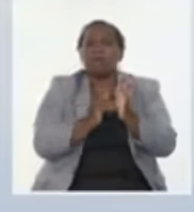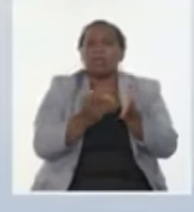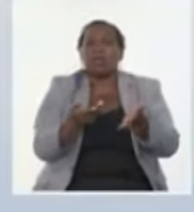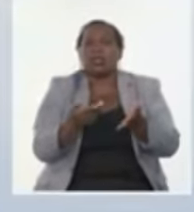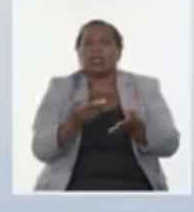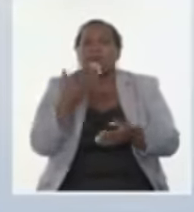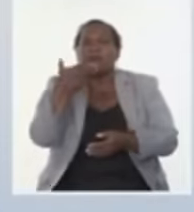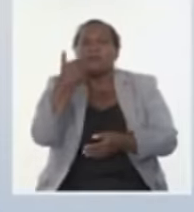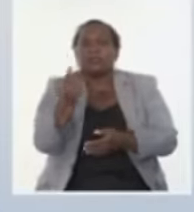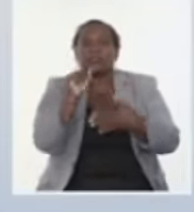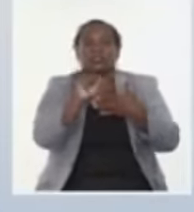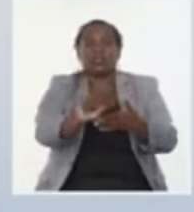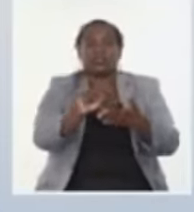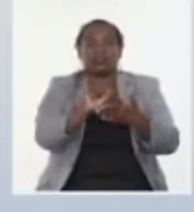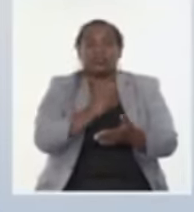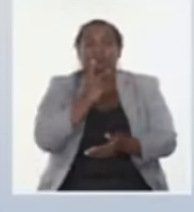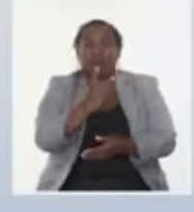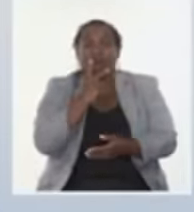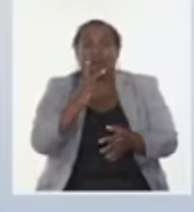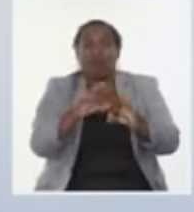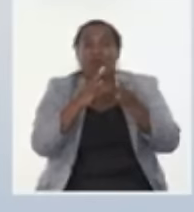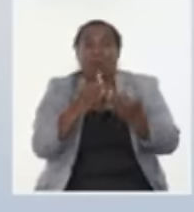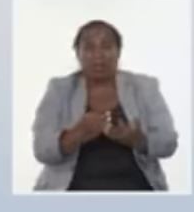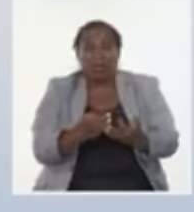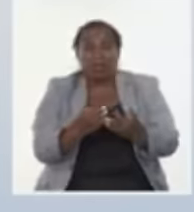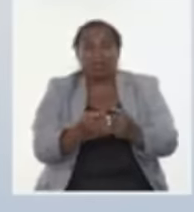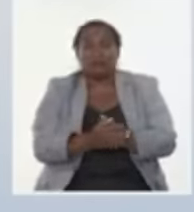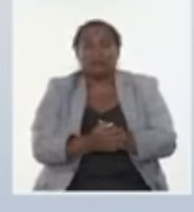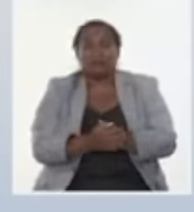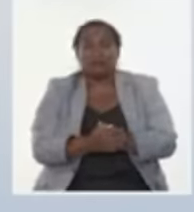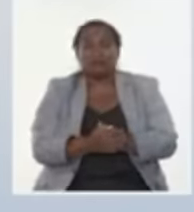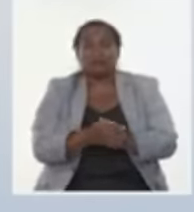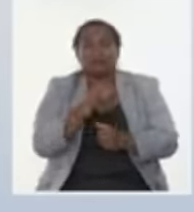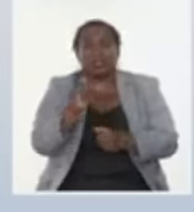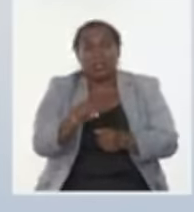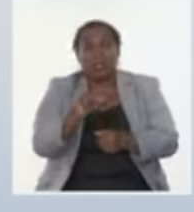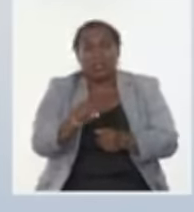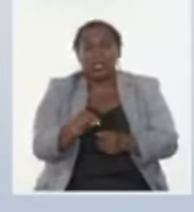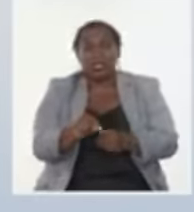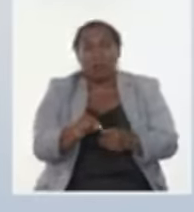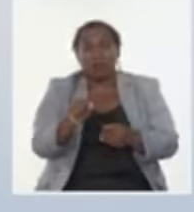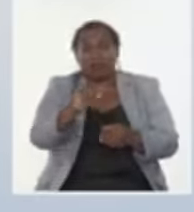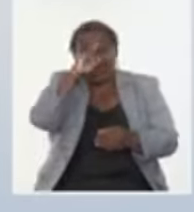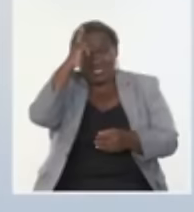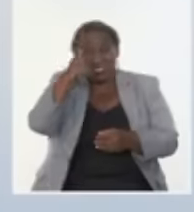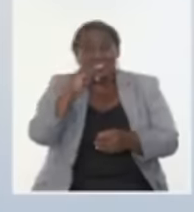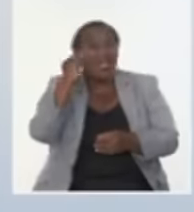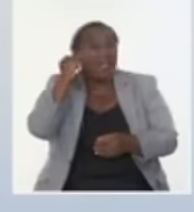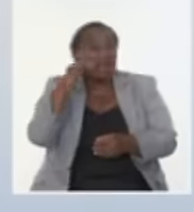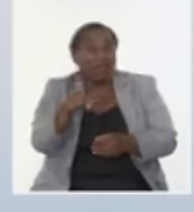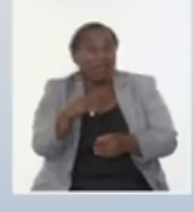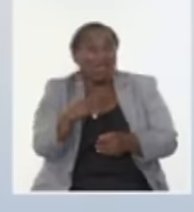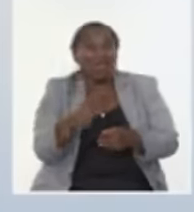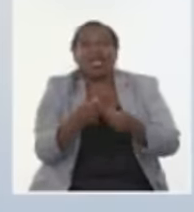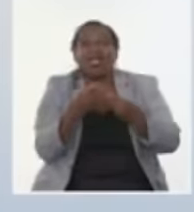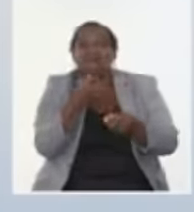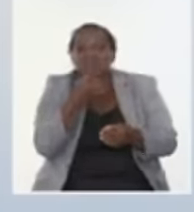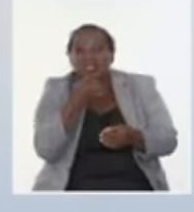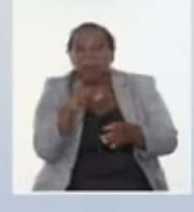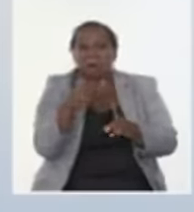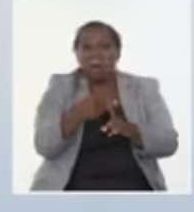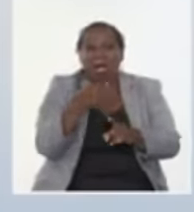beneficiadas con el servicio de atención a la familia. Es ahí, aunque eso se concibió por los ancianitos, tenemos también embarazadas en esos